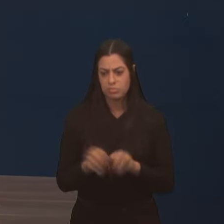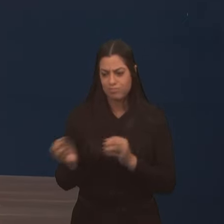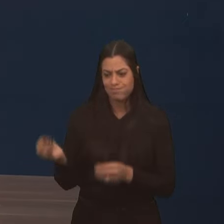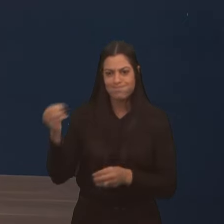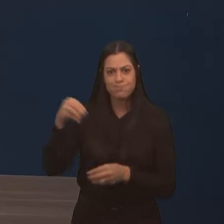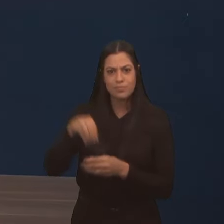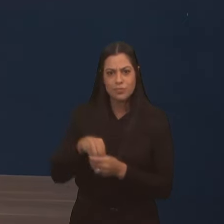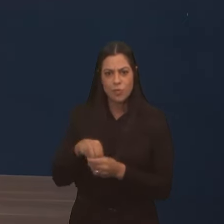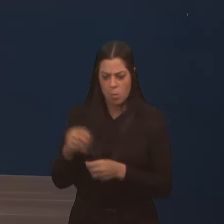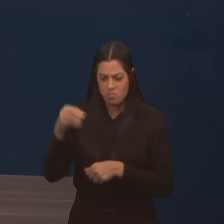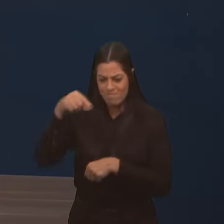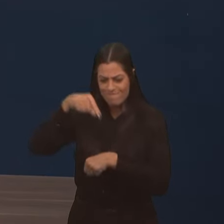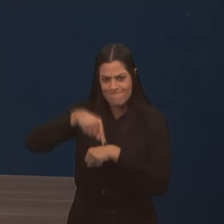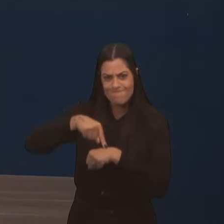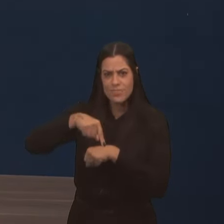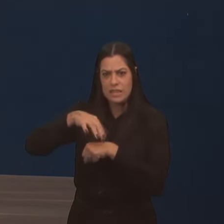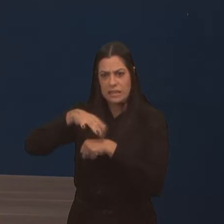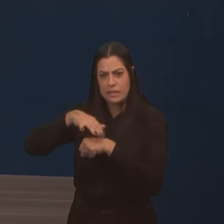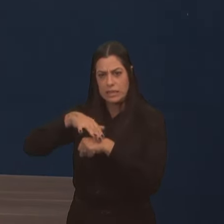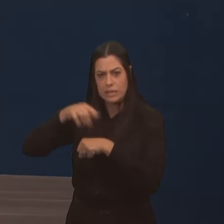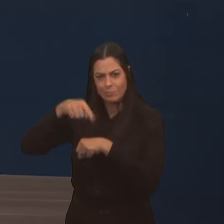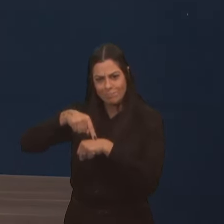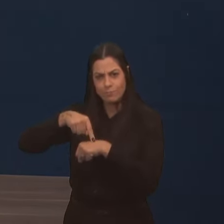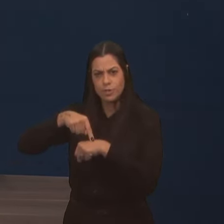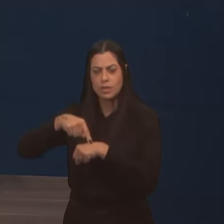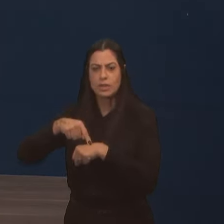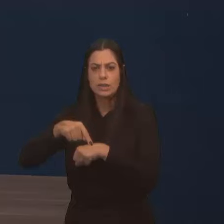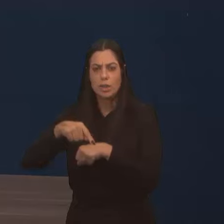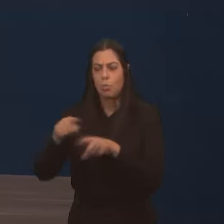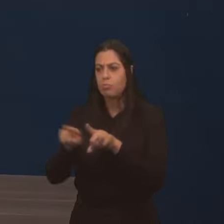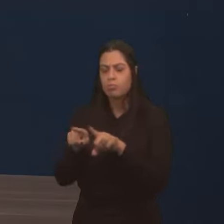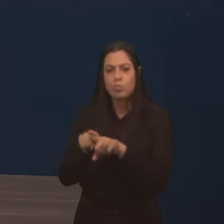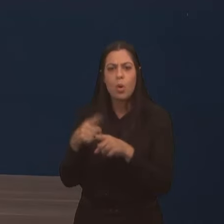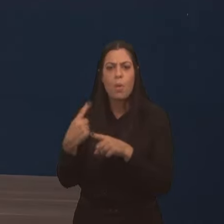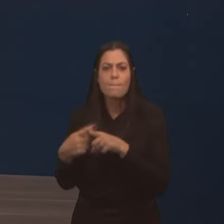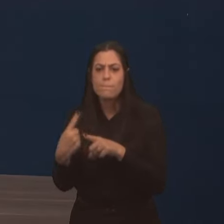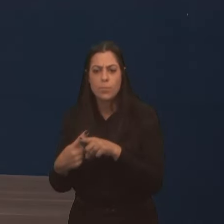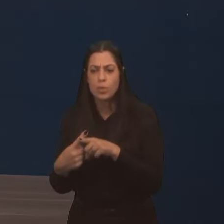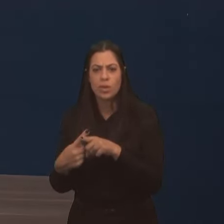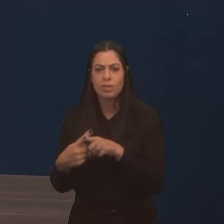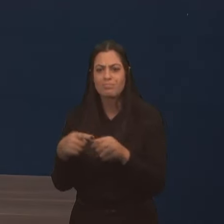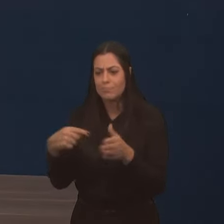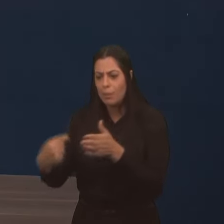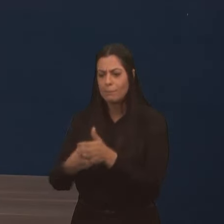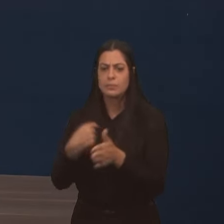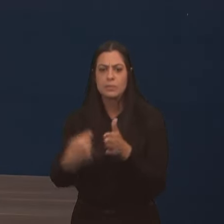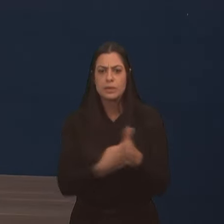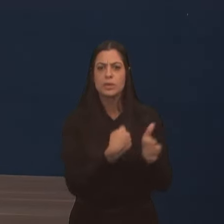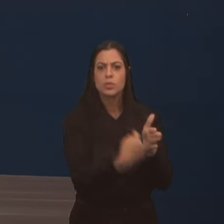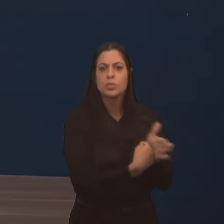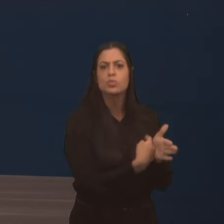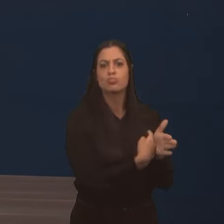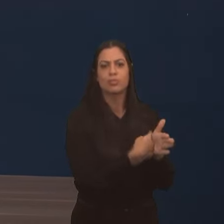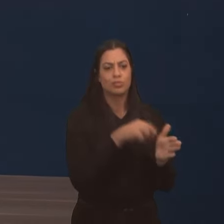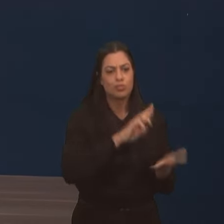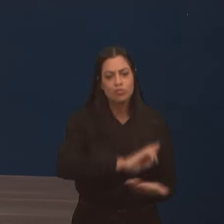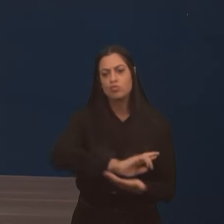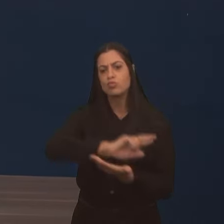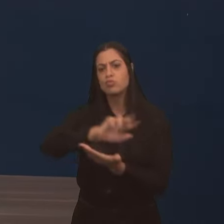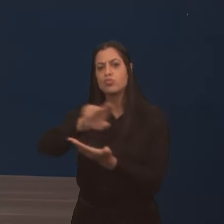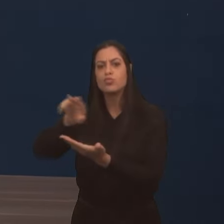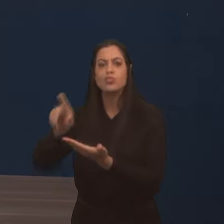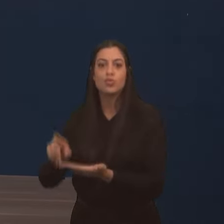colocar aquí más o menos el dedo en la herida, porque la pregunta que llega a partir de todas